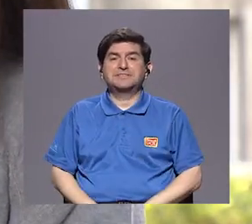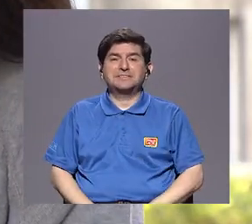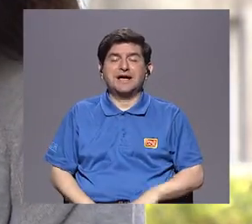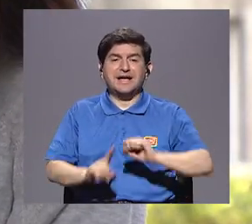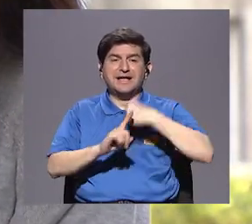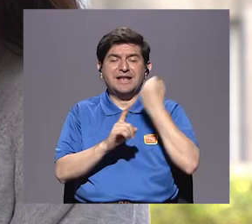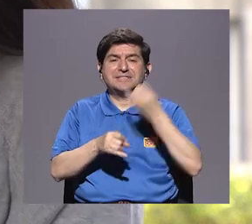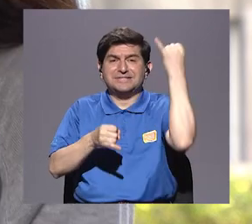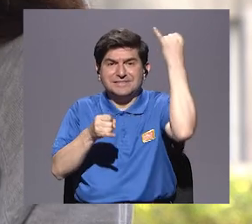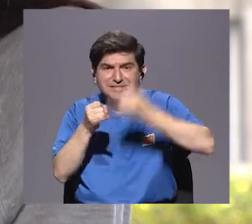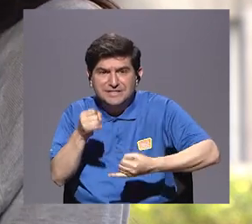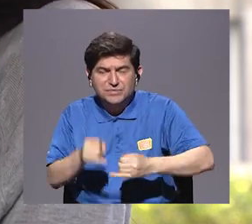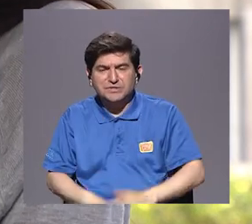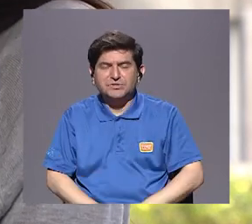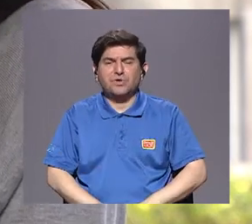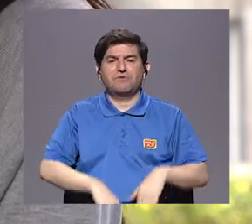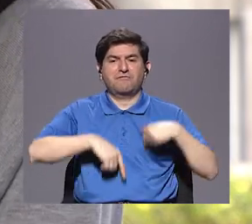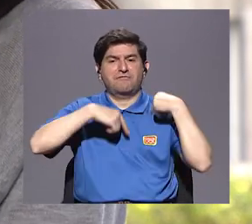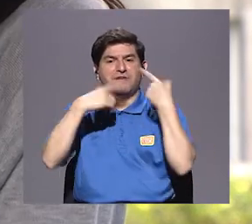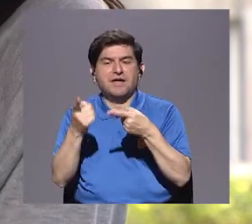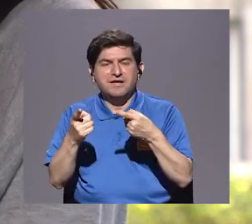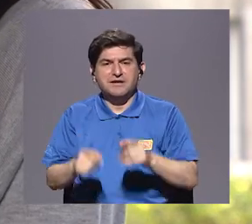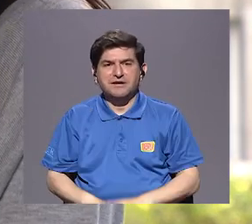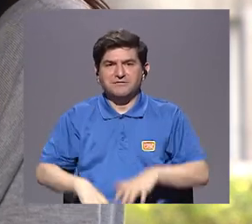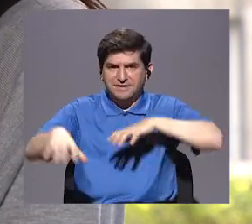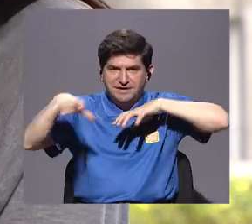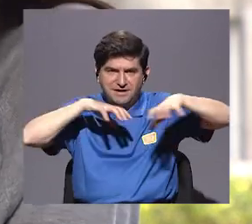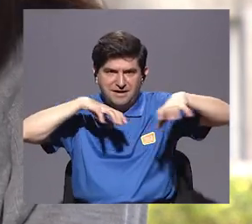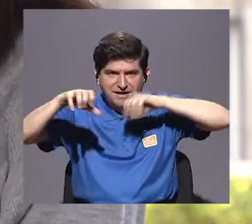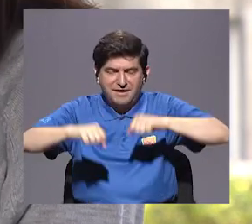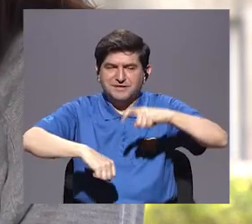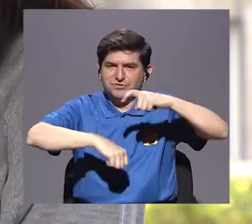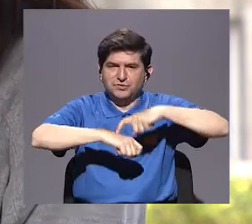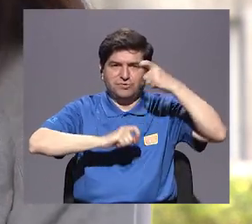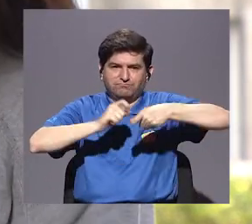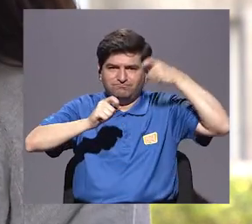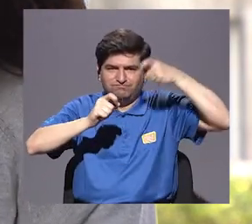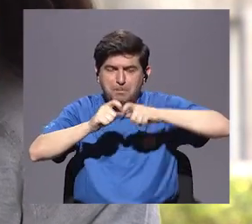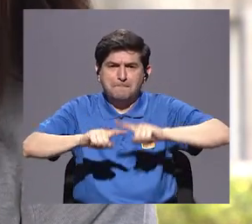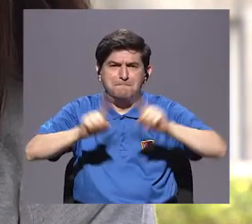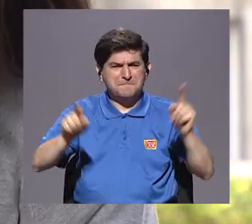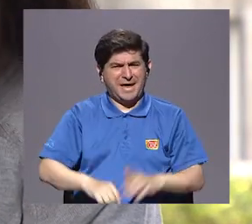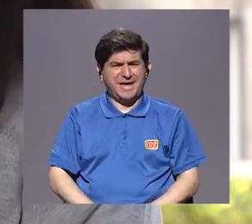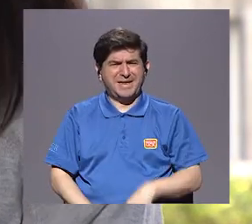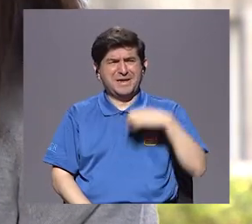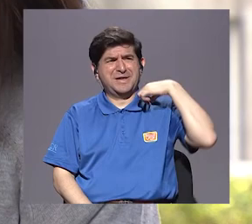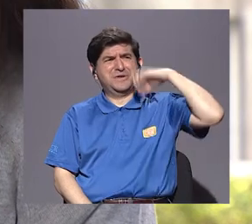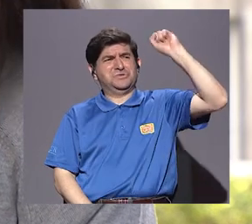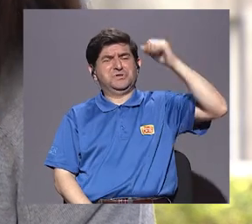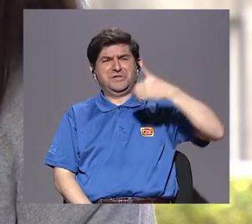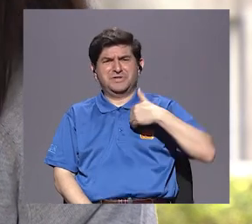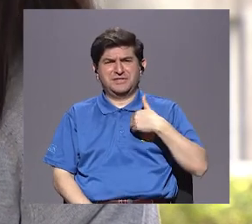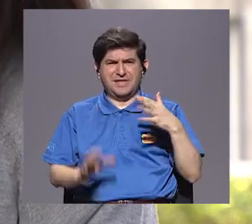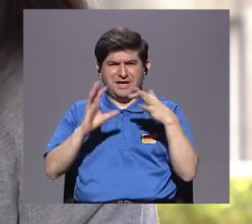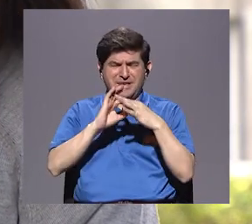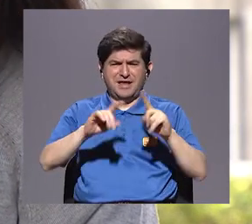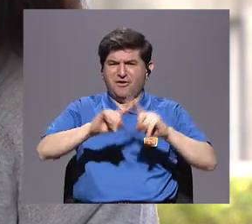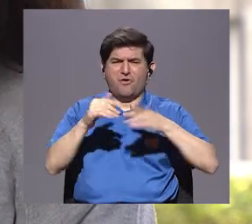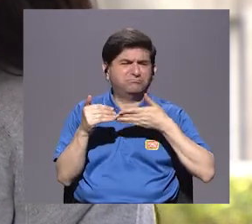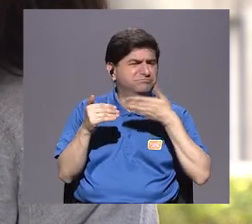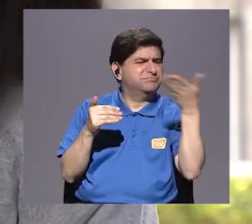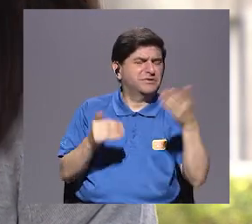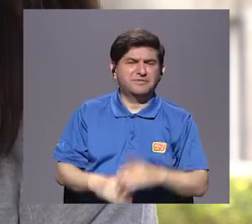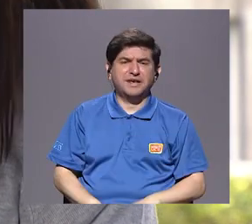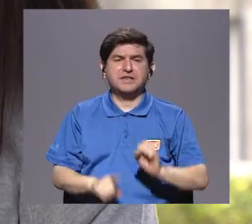un incidente que empuja al acto en el momento. Pero el suicidio siempre tiene que ver con muchos